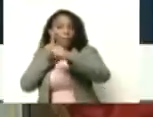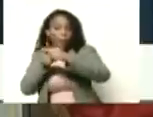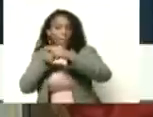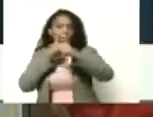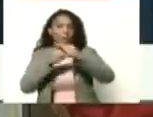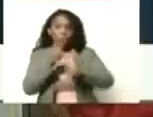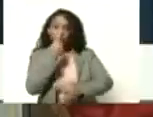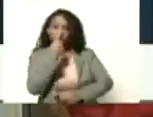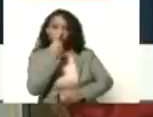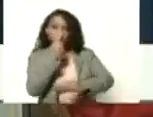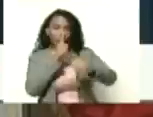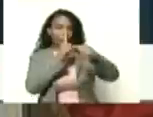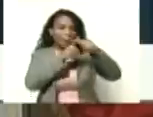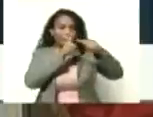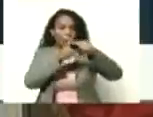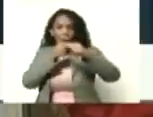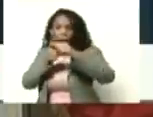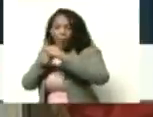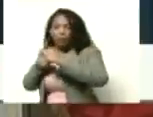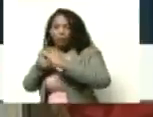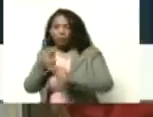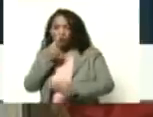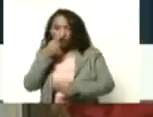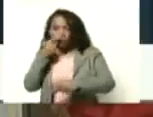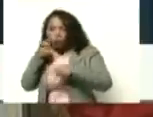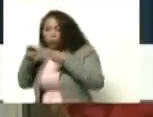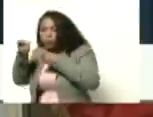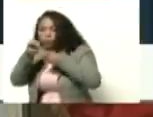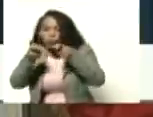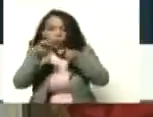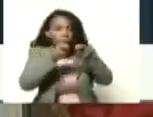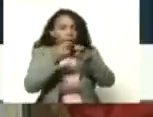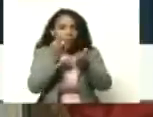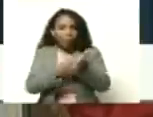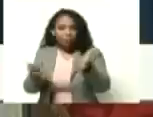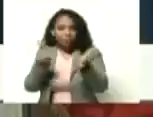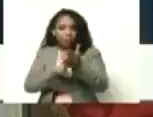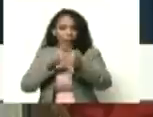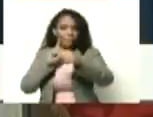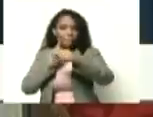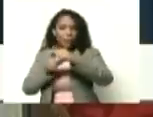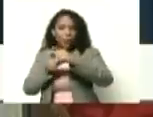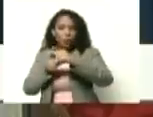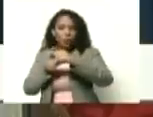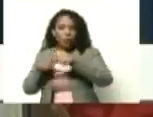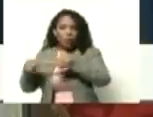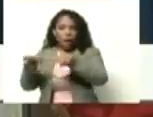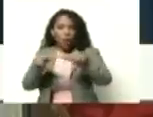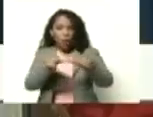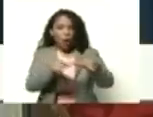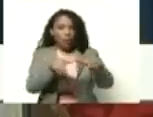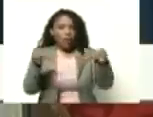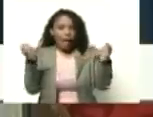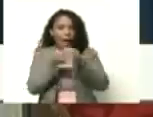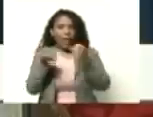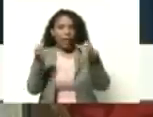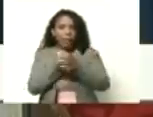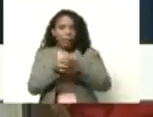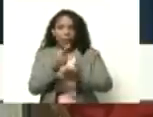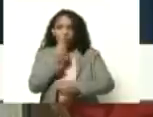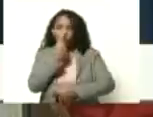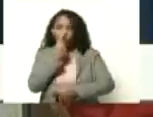importante a nivel de experticia repito identificación de zonas por parte del equipo canino